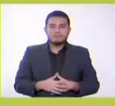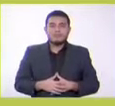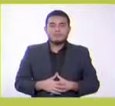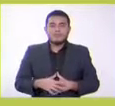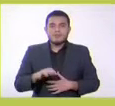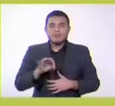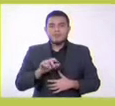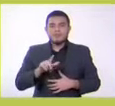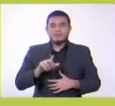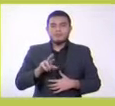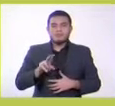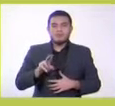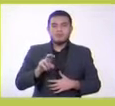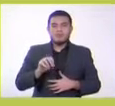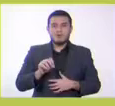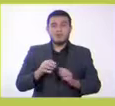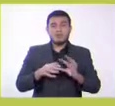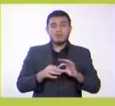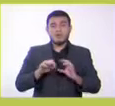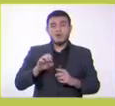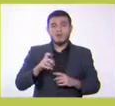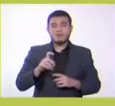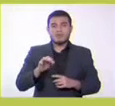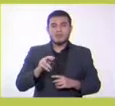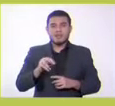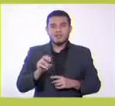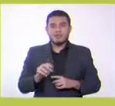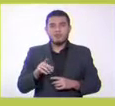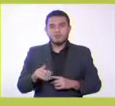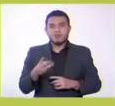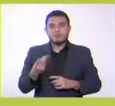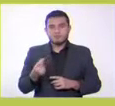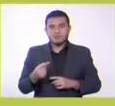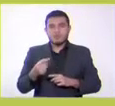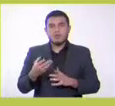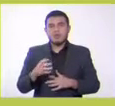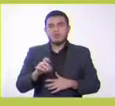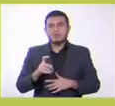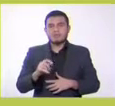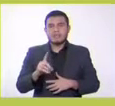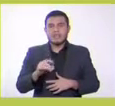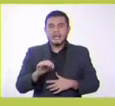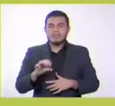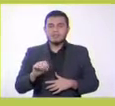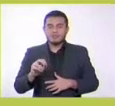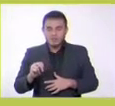de oxígeno, donde su número de oxidación es de +2.